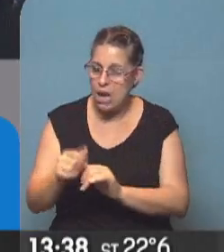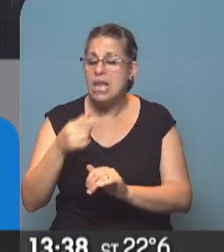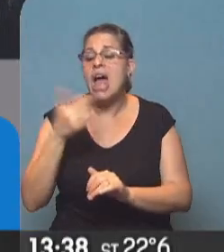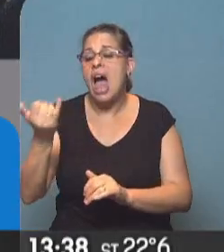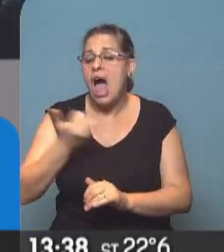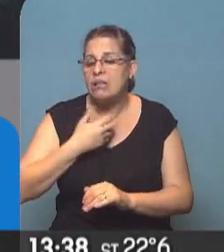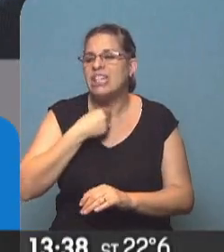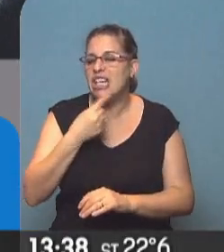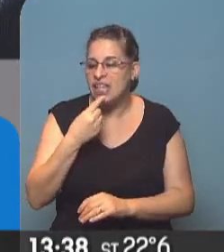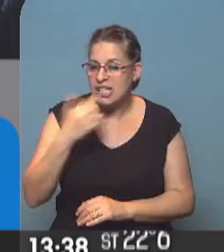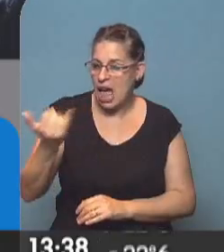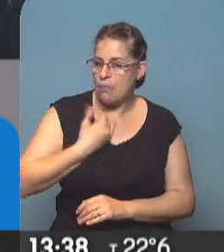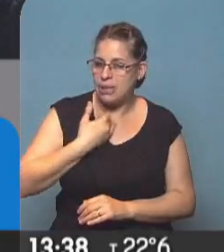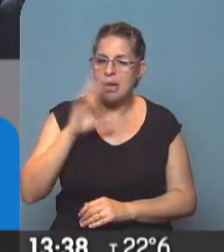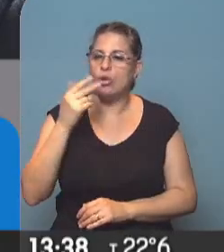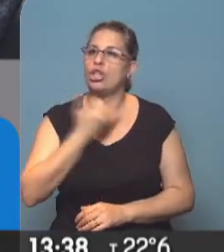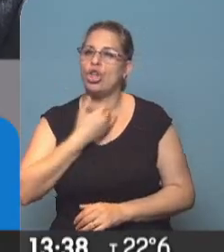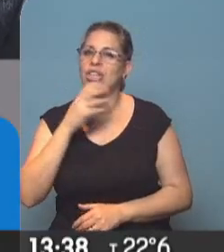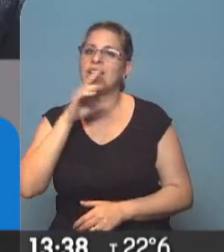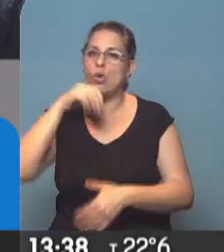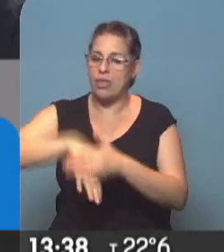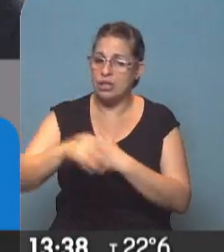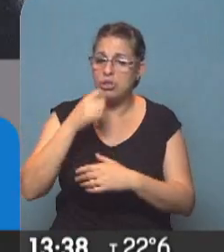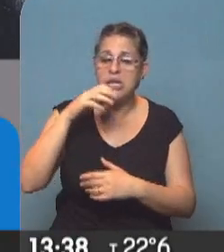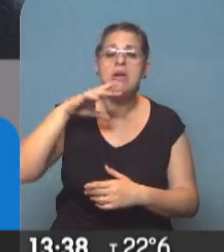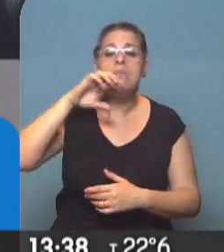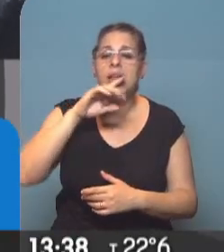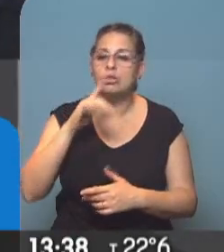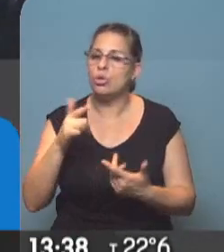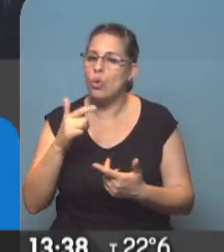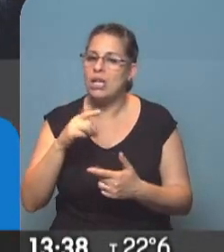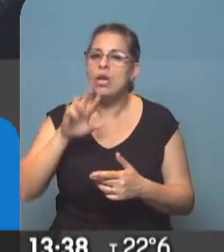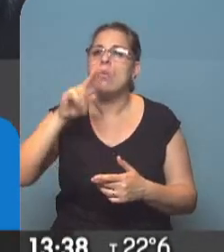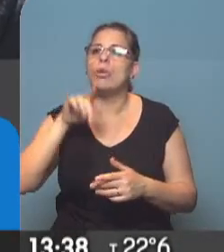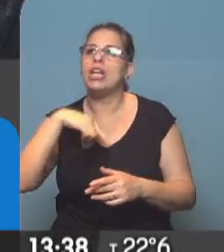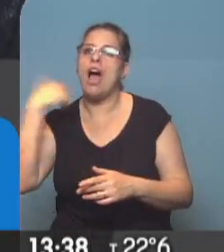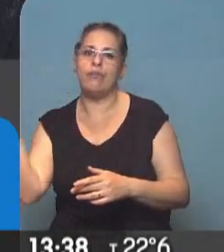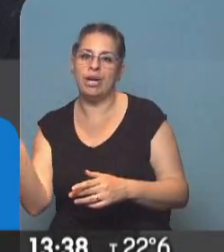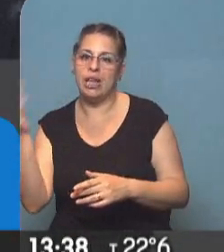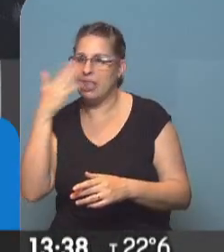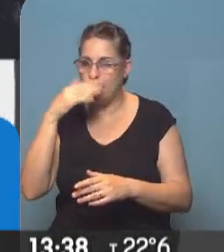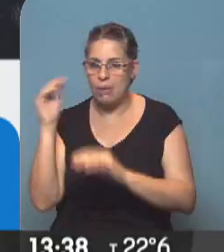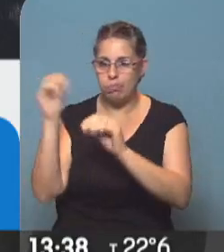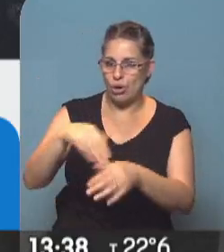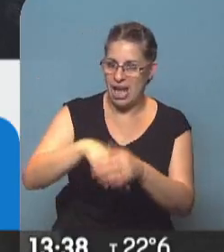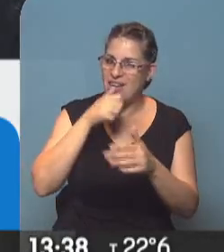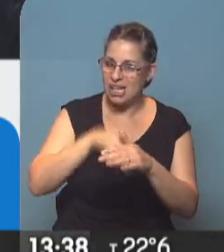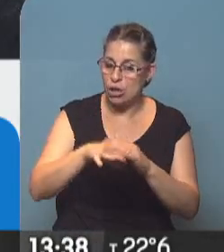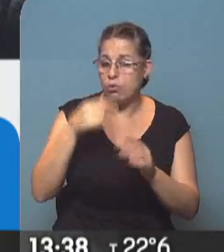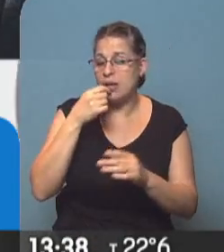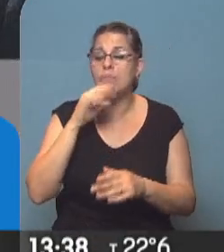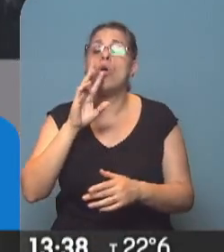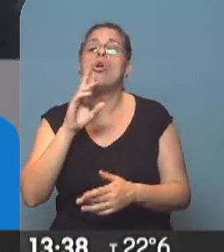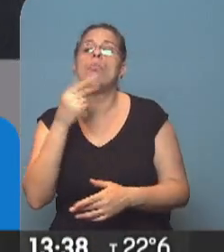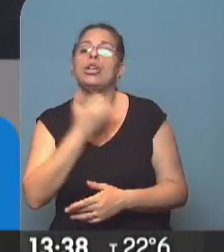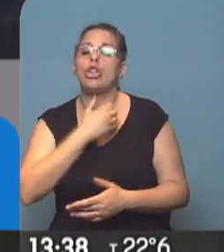falleció originalmente en el río. Si no tiene plancton, es que murió en otro lado y fue puesto allí, o murió, por ejemplo, en tierra y después apareció